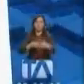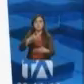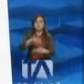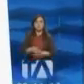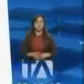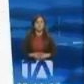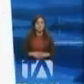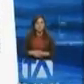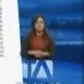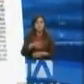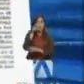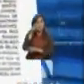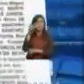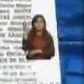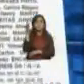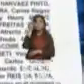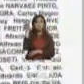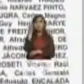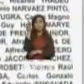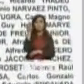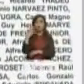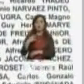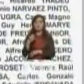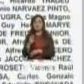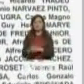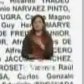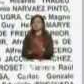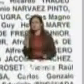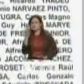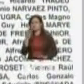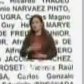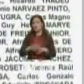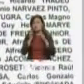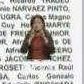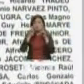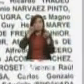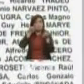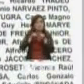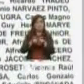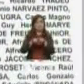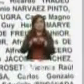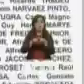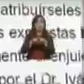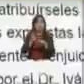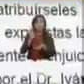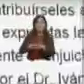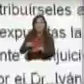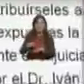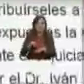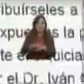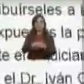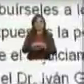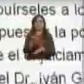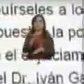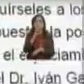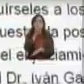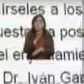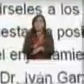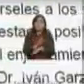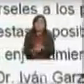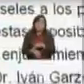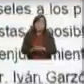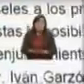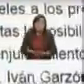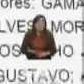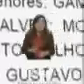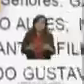proceso. No obstante, el fiscal de Tungurahua tomó el camino más corto, reconociendo el acuerdo, se abstuvo de acusar. Y sin acusación fiscal,